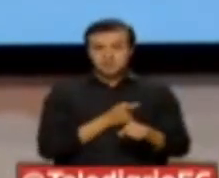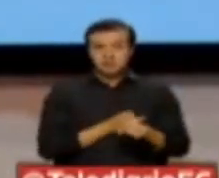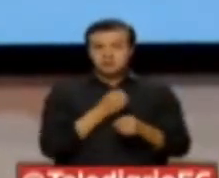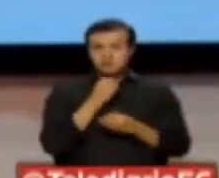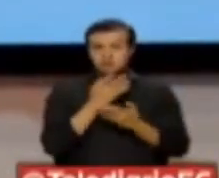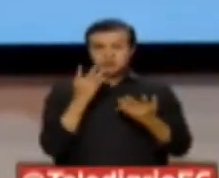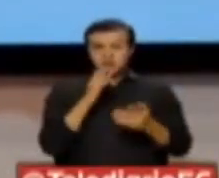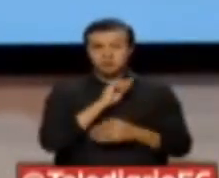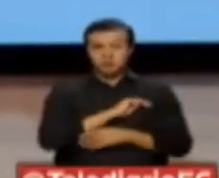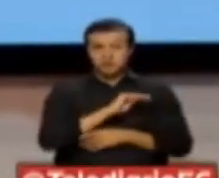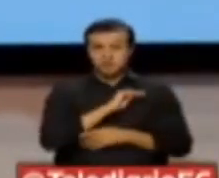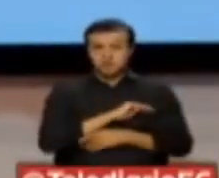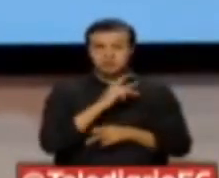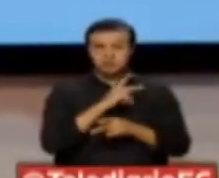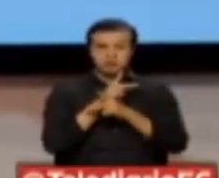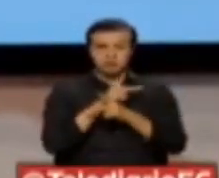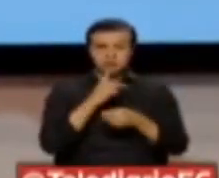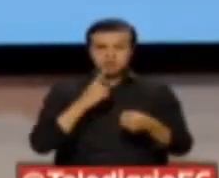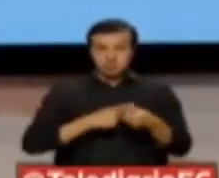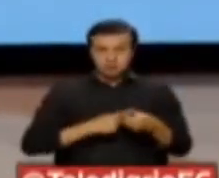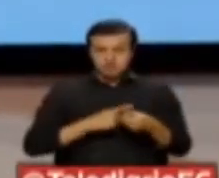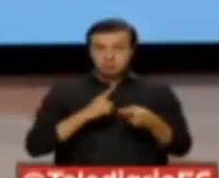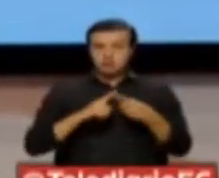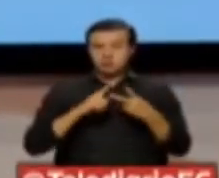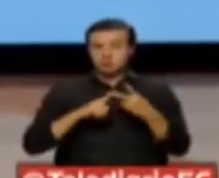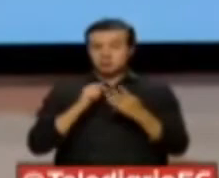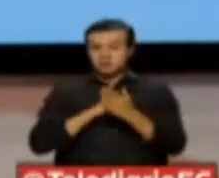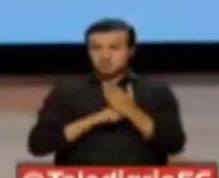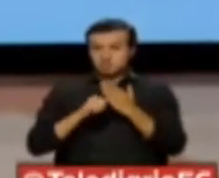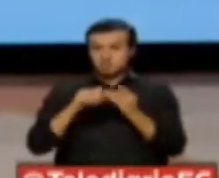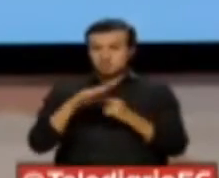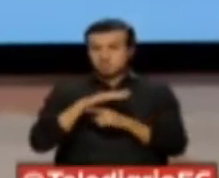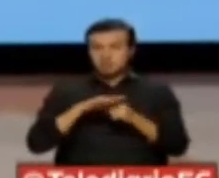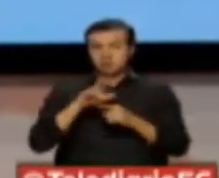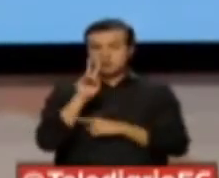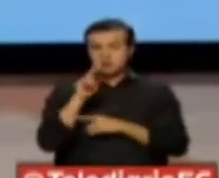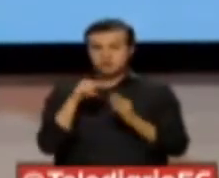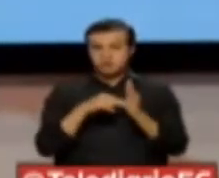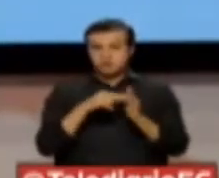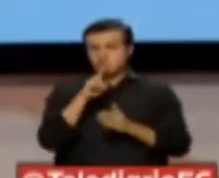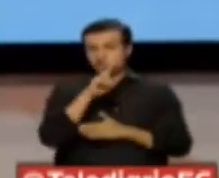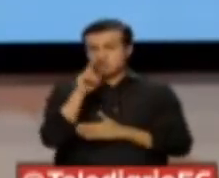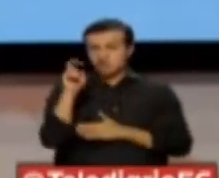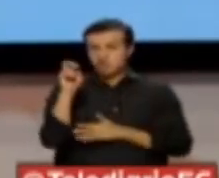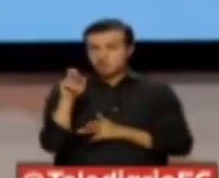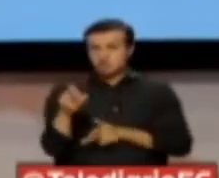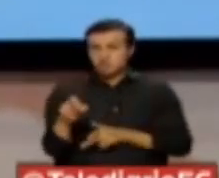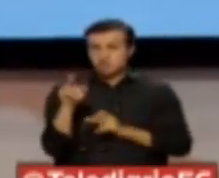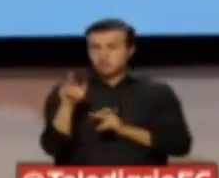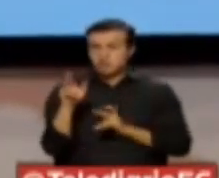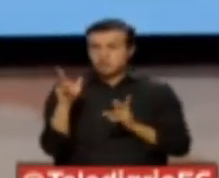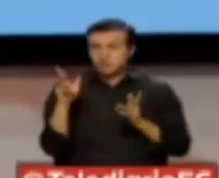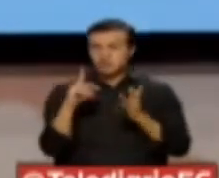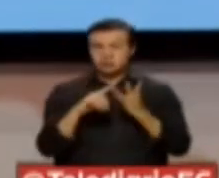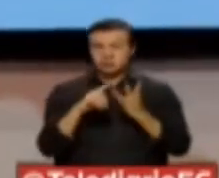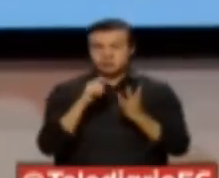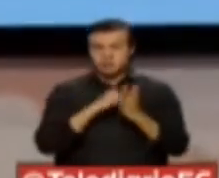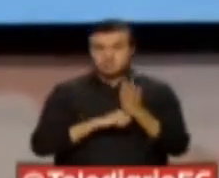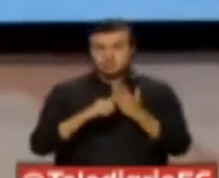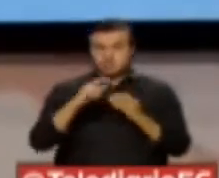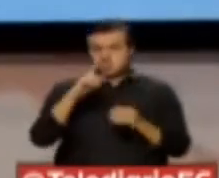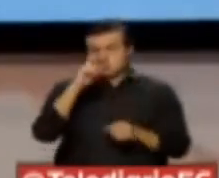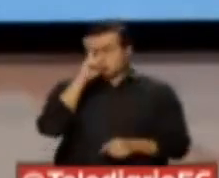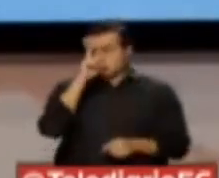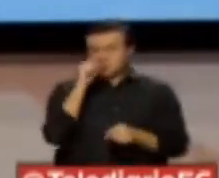gad municipales como el consejo de quito el ministerio ambiente con las 2200 licencias ambientales que están represadas ministerios que necesitamos